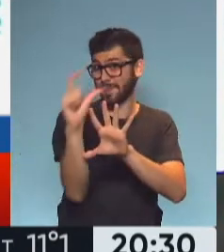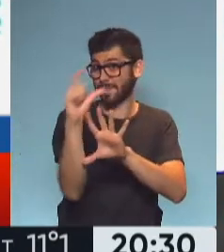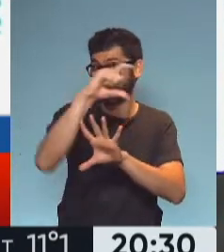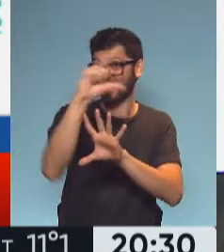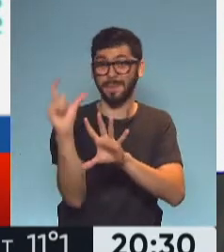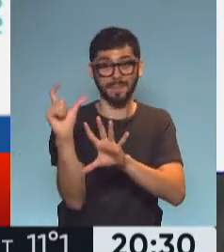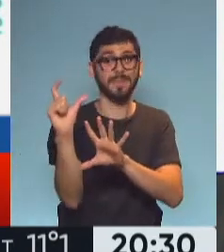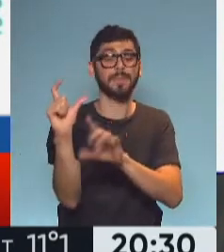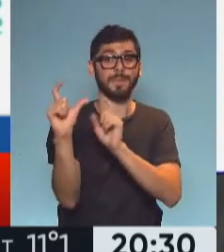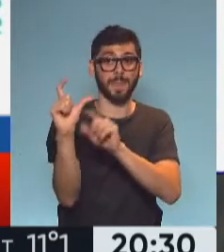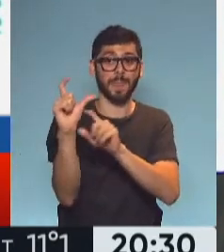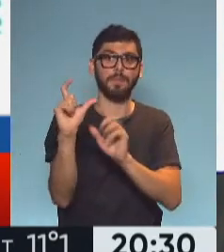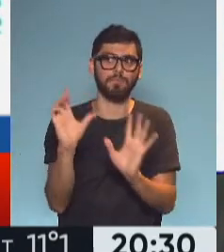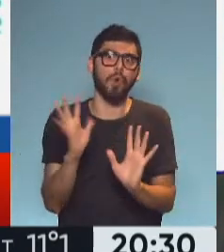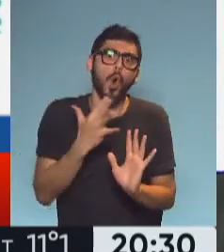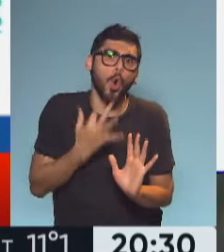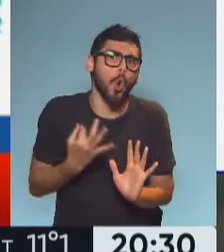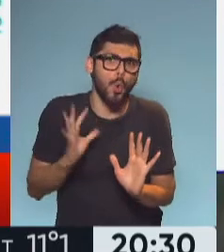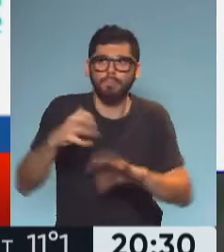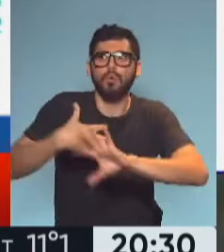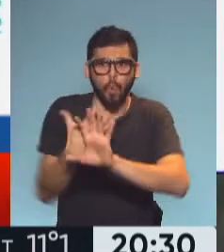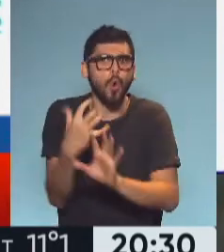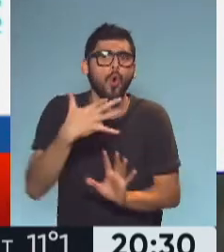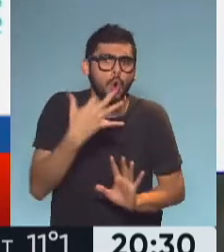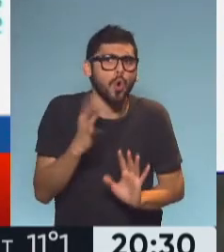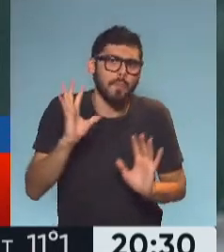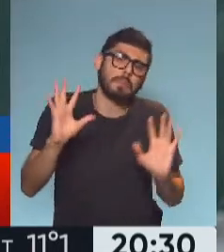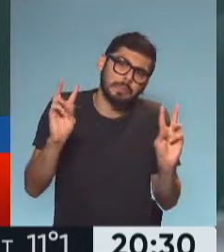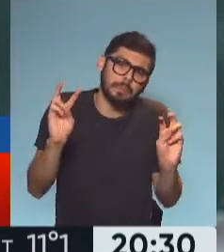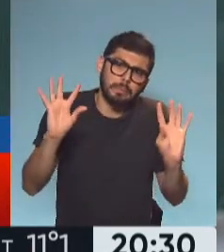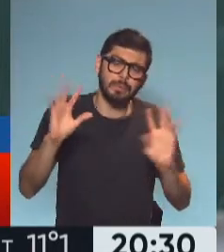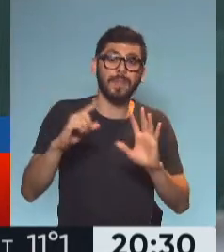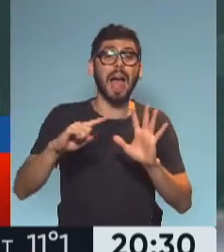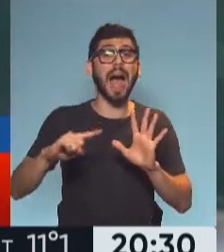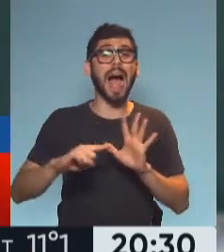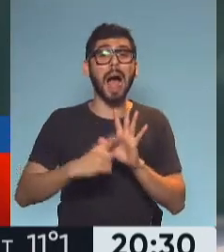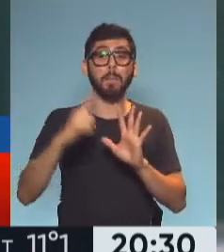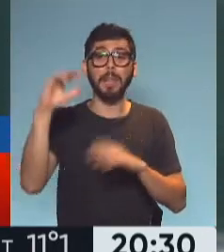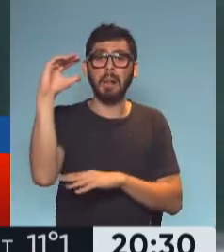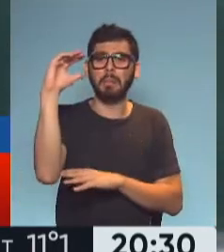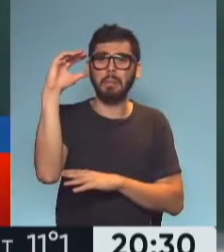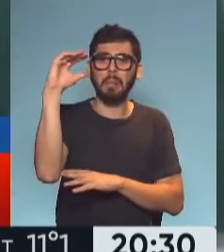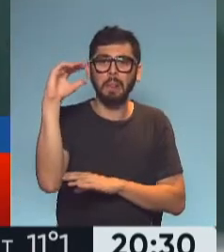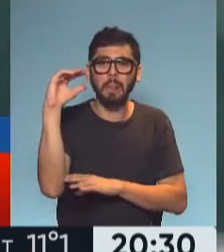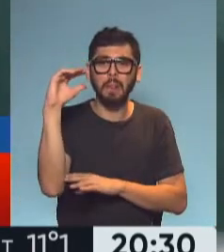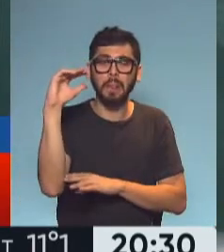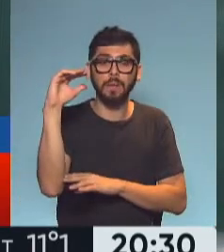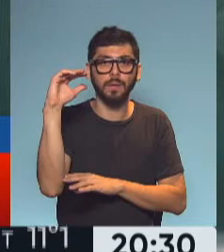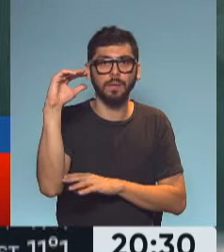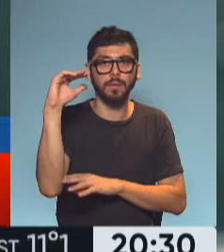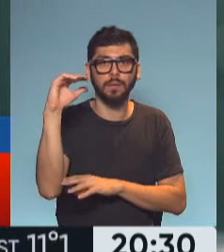más con el asunto de la virtualidad de las clases. Claro, y es el y en Cava lo poco que se movió, a pesar de